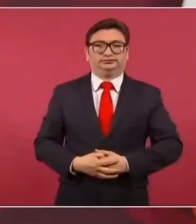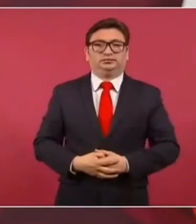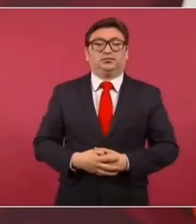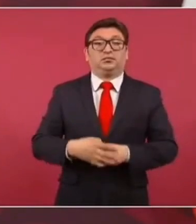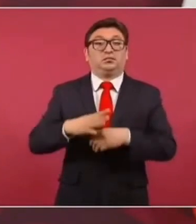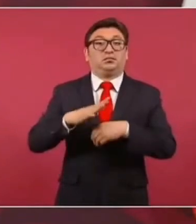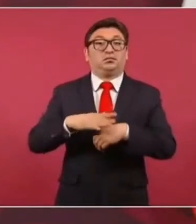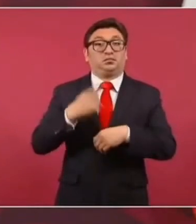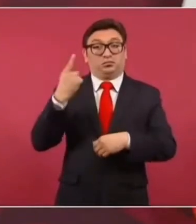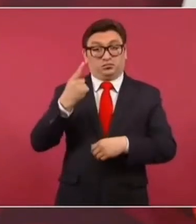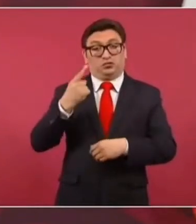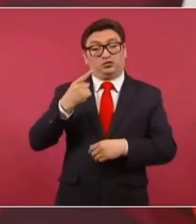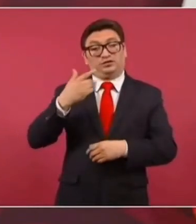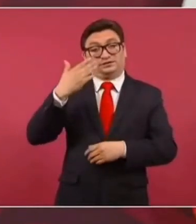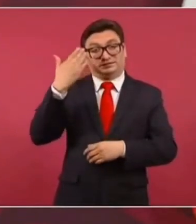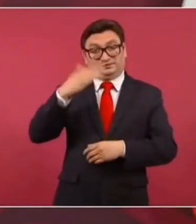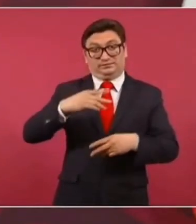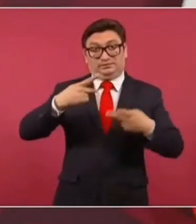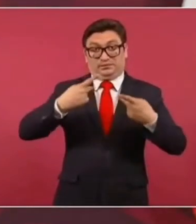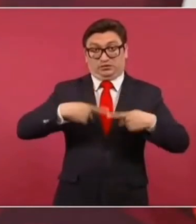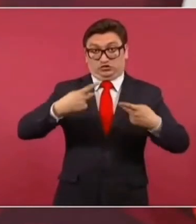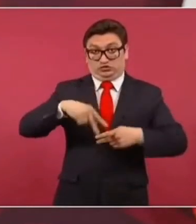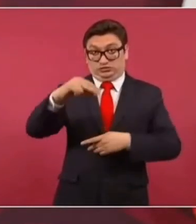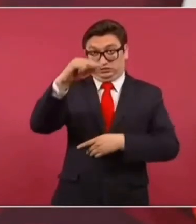porque es de sabio cambiar de opinión.